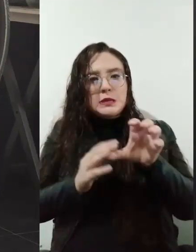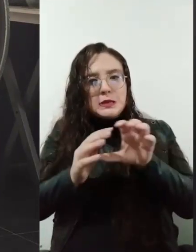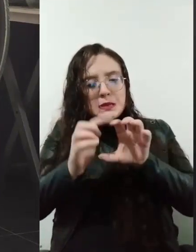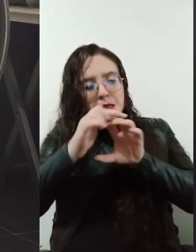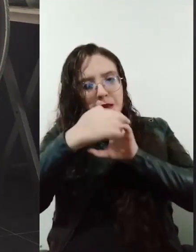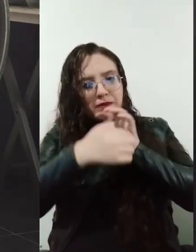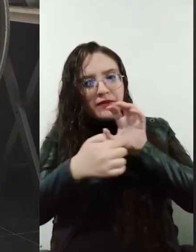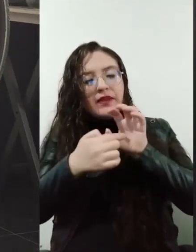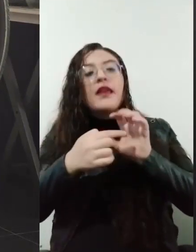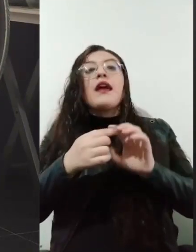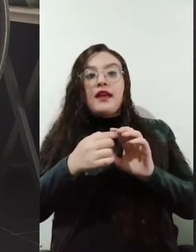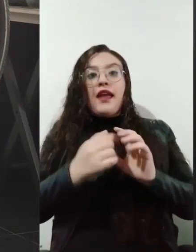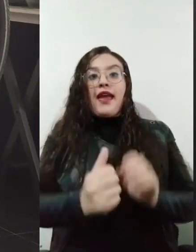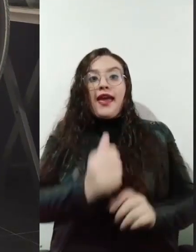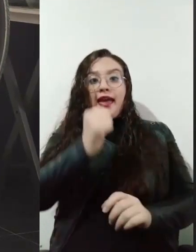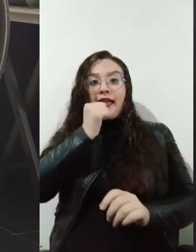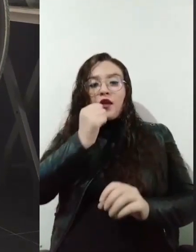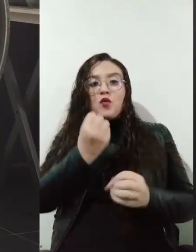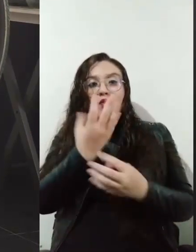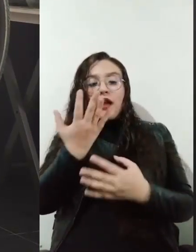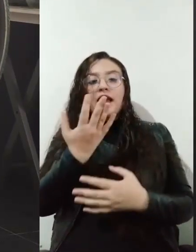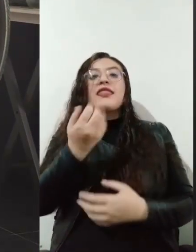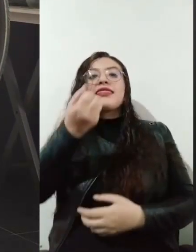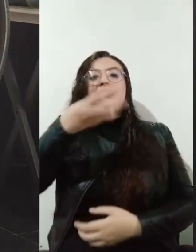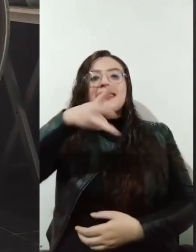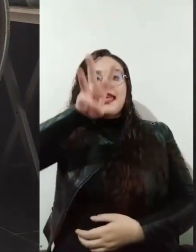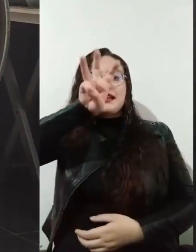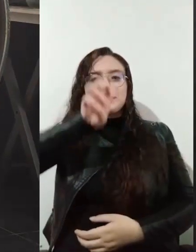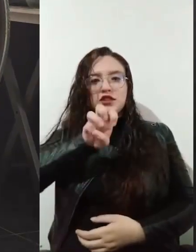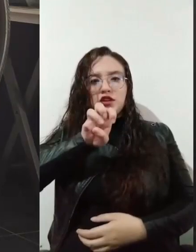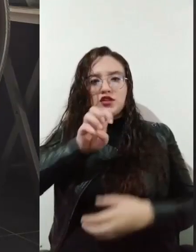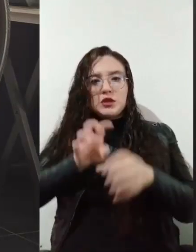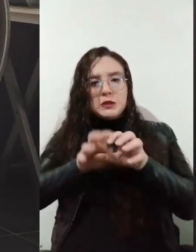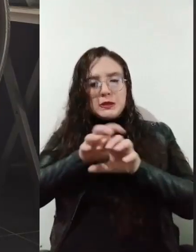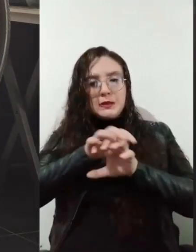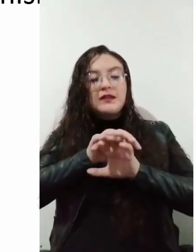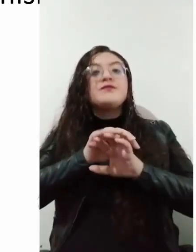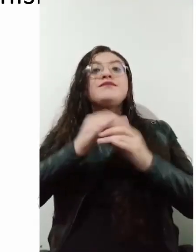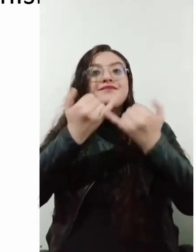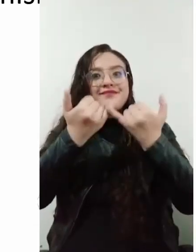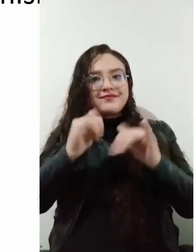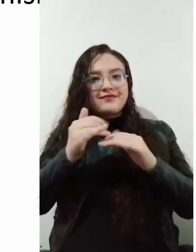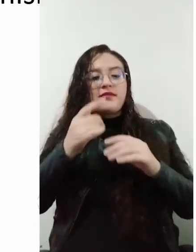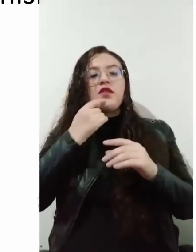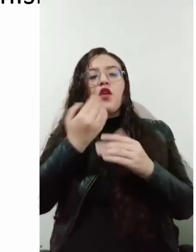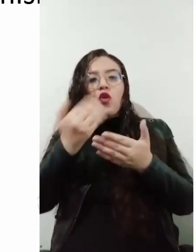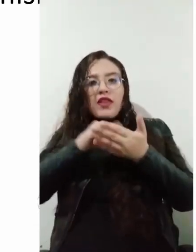tiene 44 dientes y el piñón trasero tiene 18 dientes.